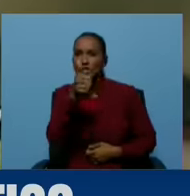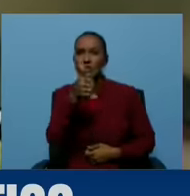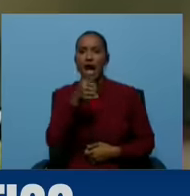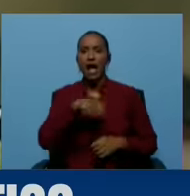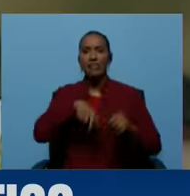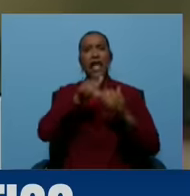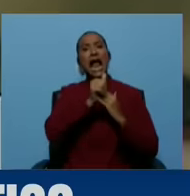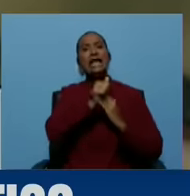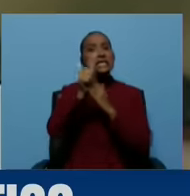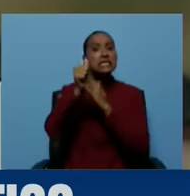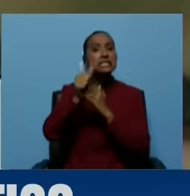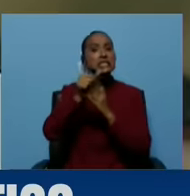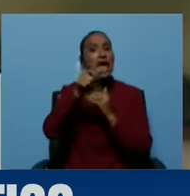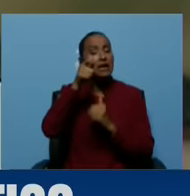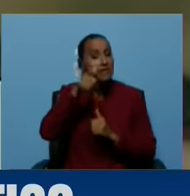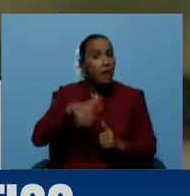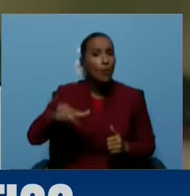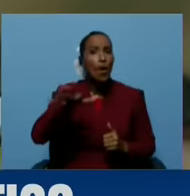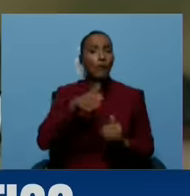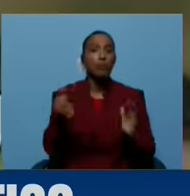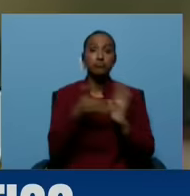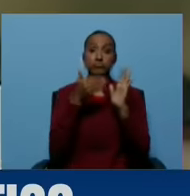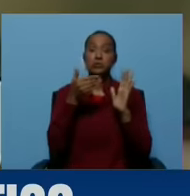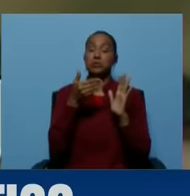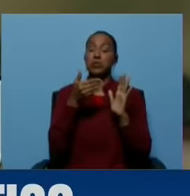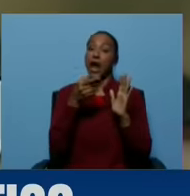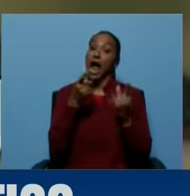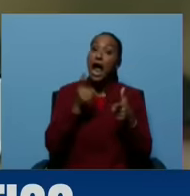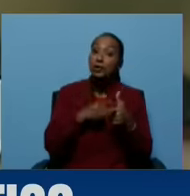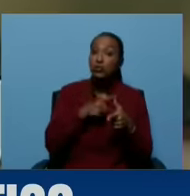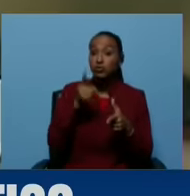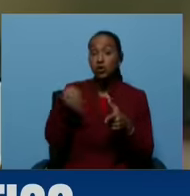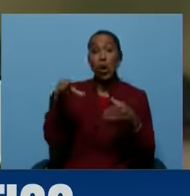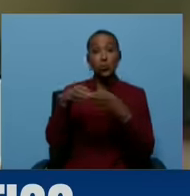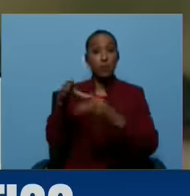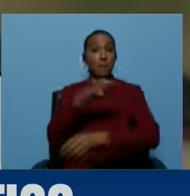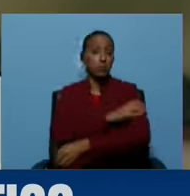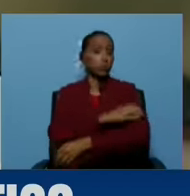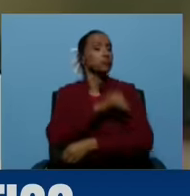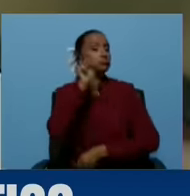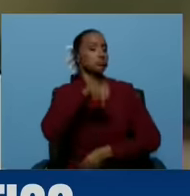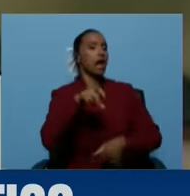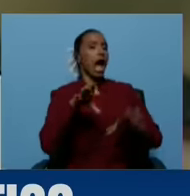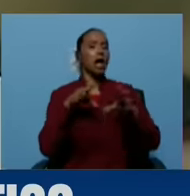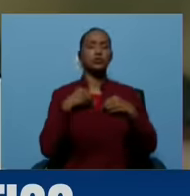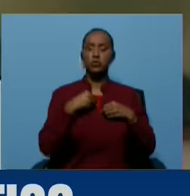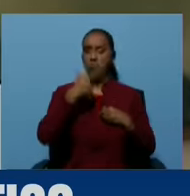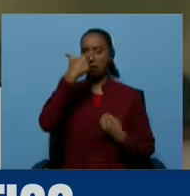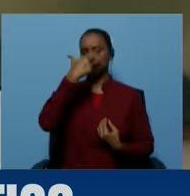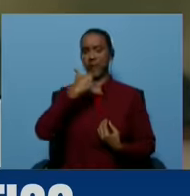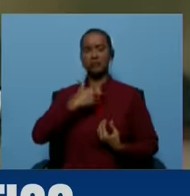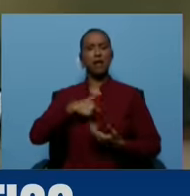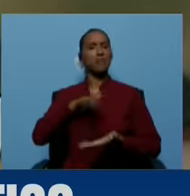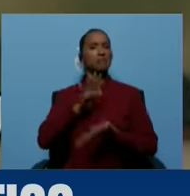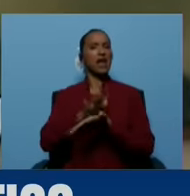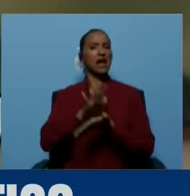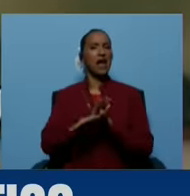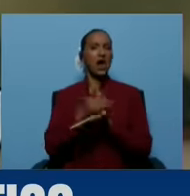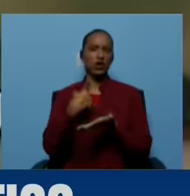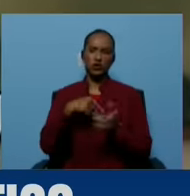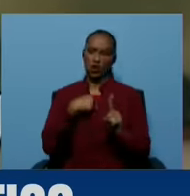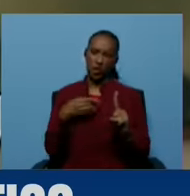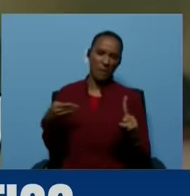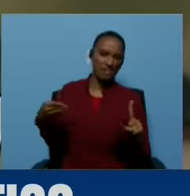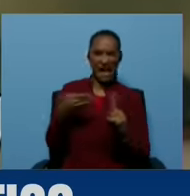muerte. Y ellos con su cara tan lavada lo asumen. Dice, hemos atacado a